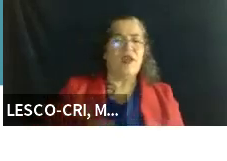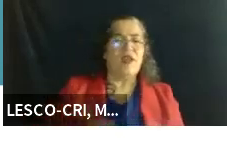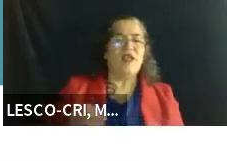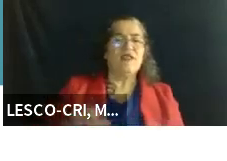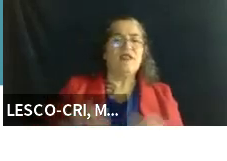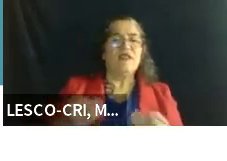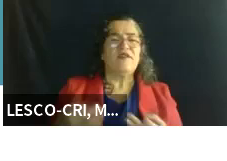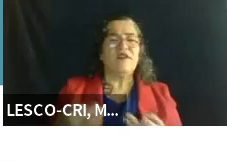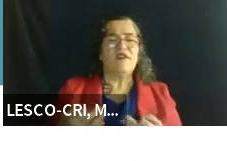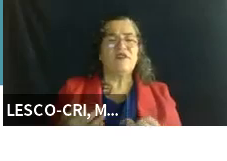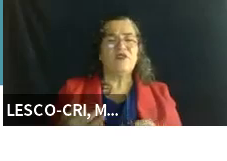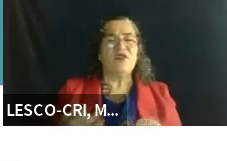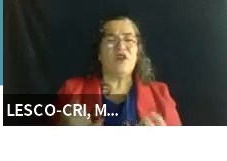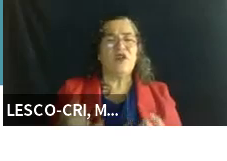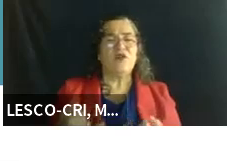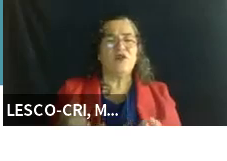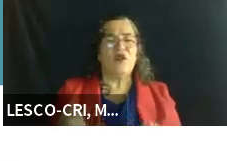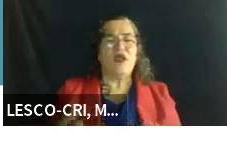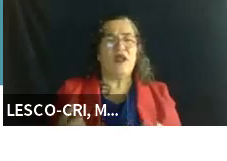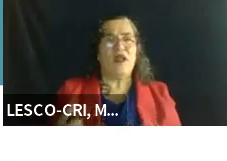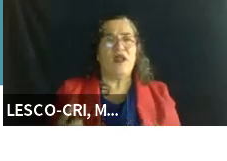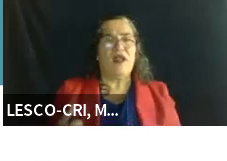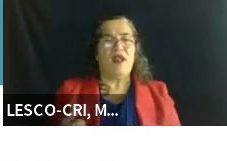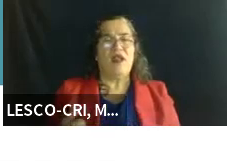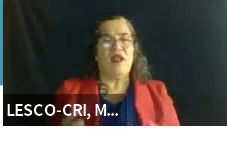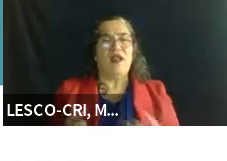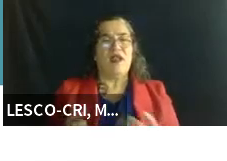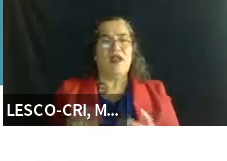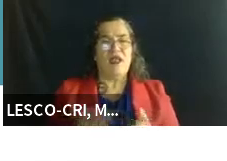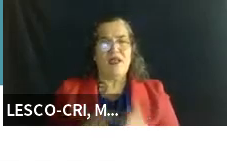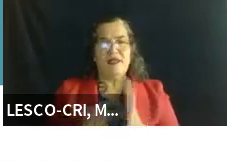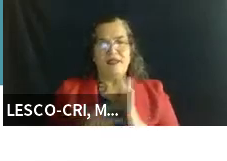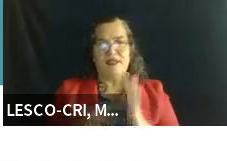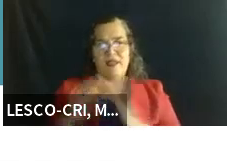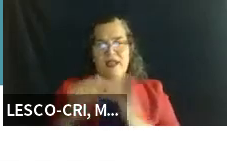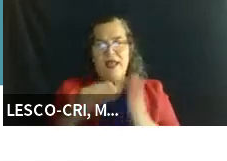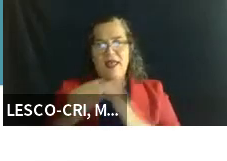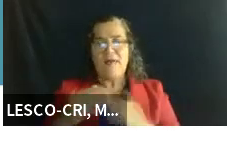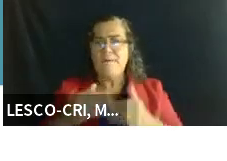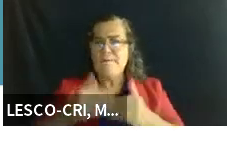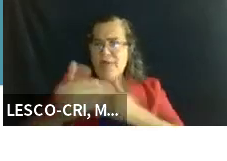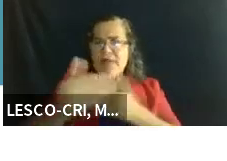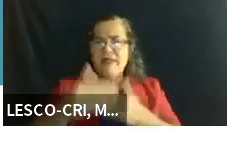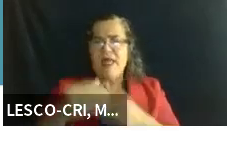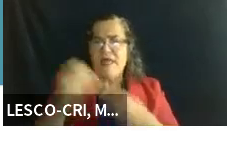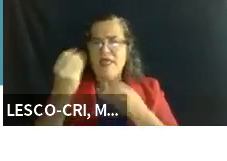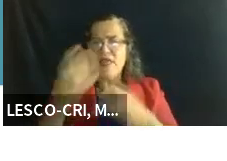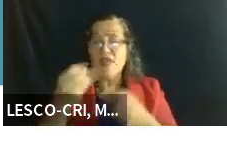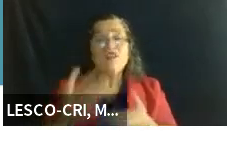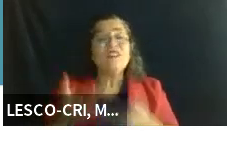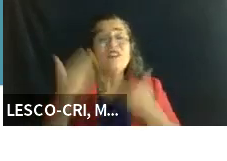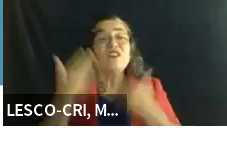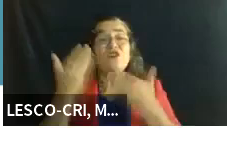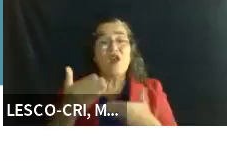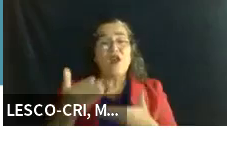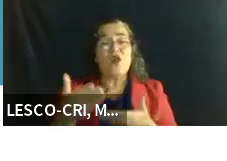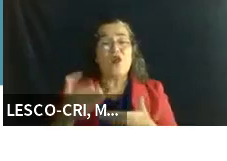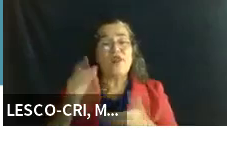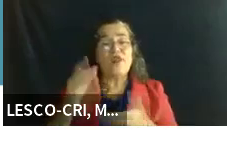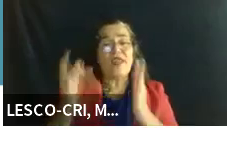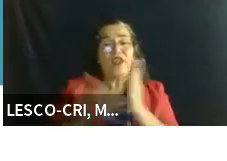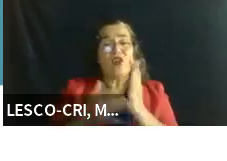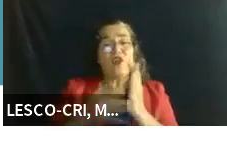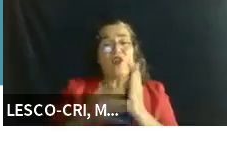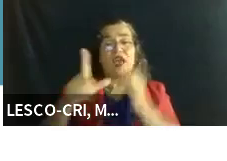el formato actual de la insignia digital que trae metadatos y que se otorgan con tecnología blockchain, lo cual nos permite